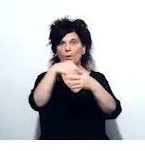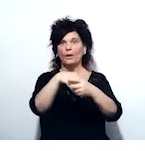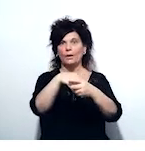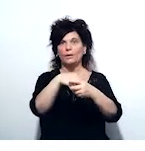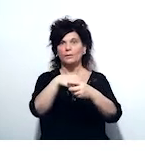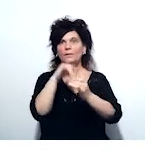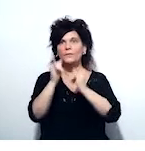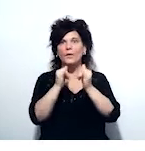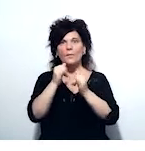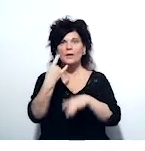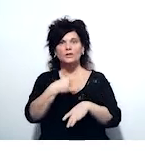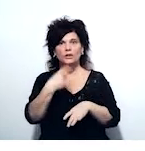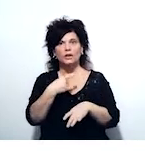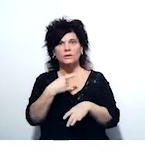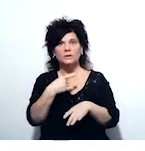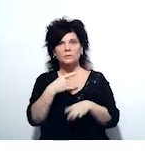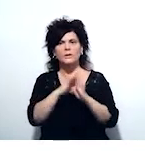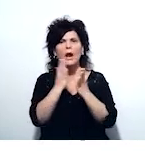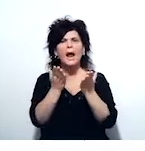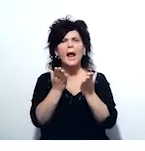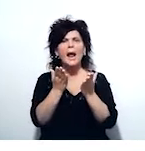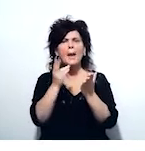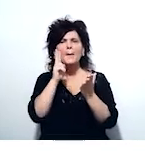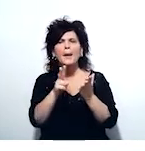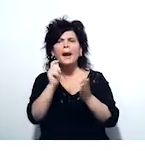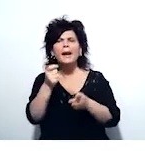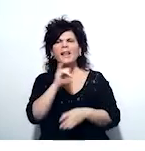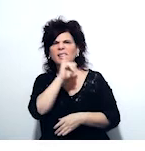es falsa la noticia, estudia la fuente. Bueno, ¿quién lo dijo?